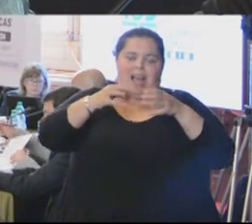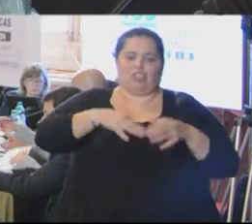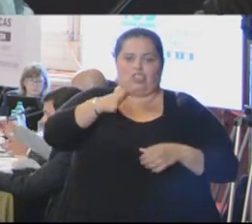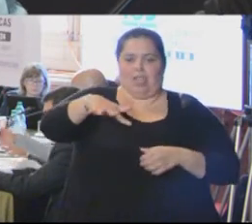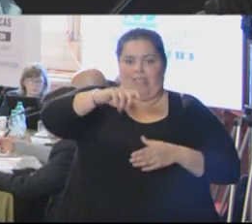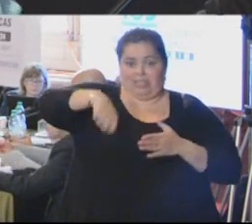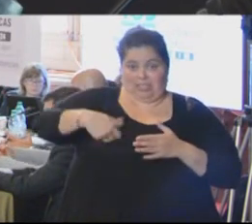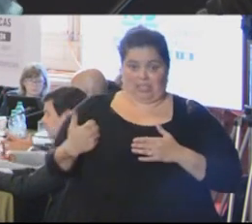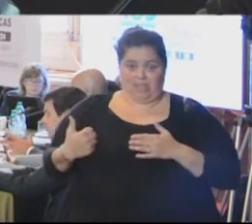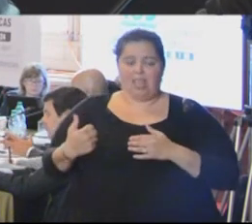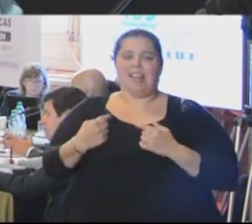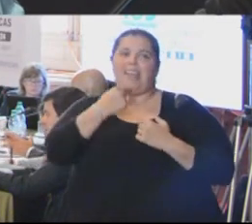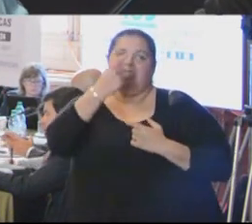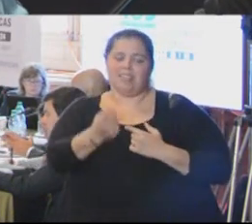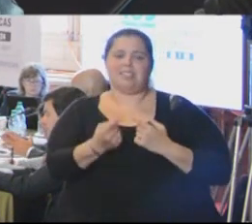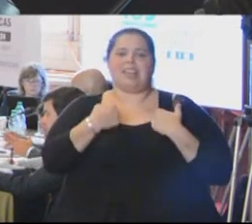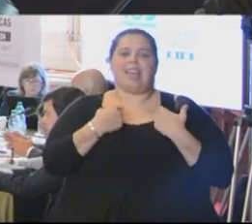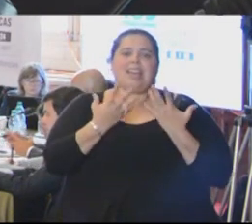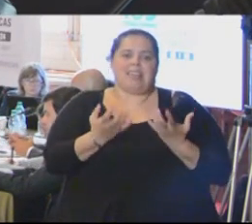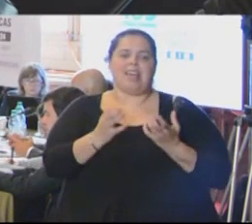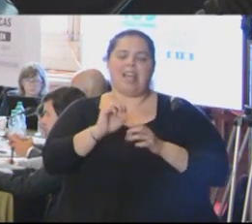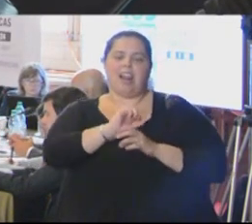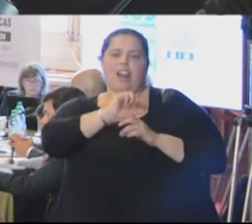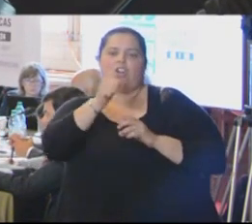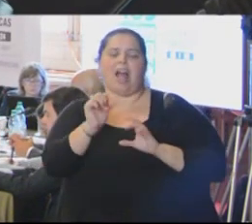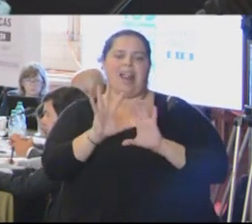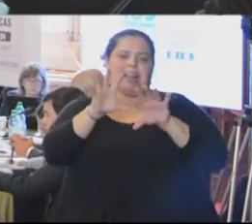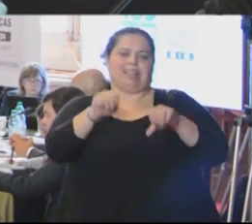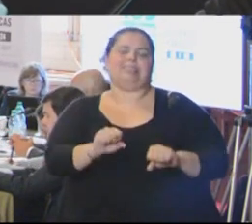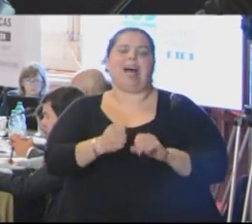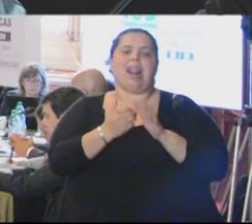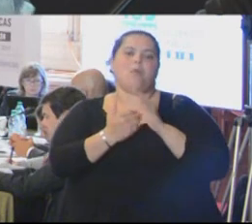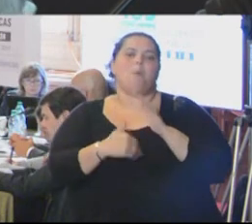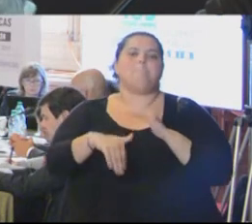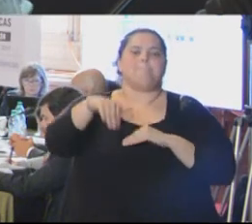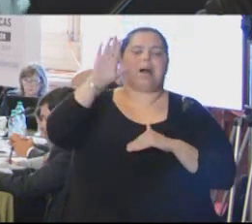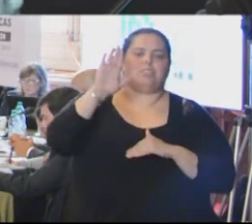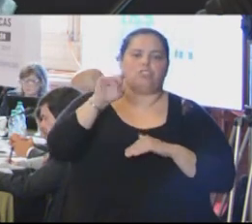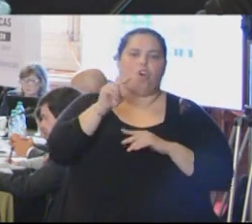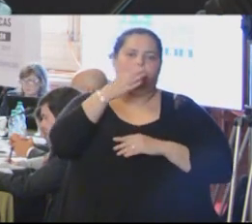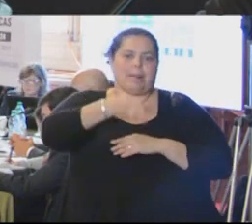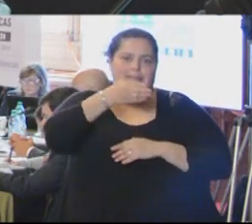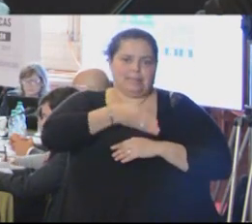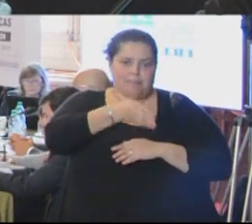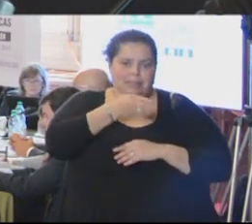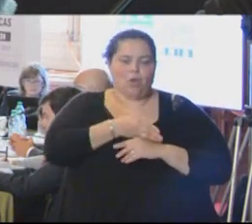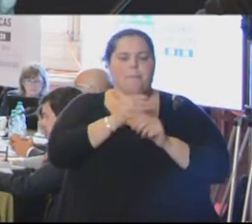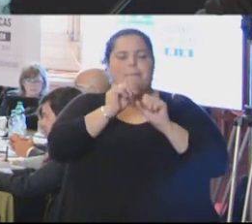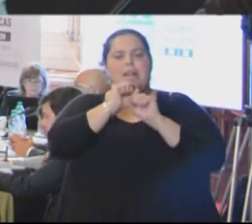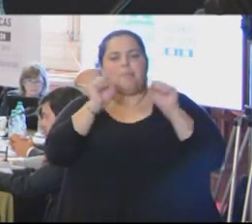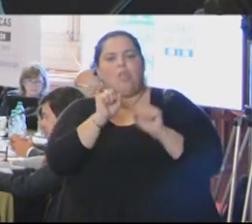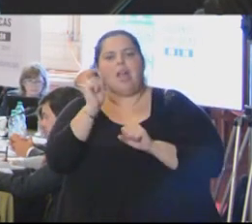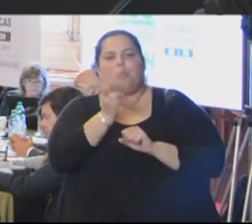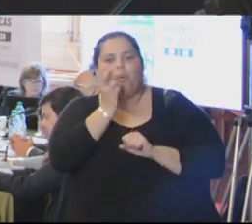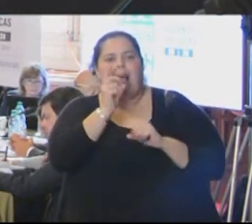a lograr alcanzar una mayor participación en la búsqueda